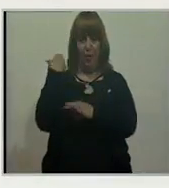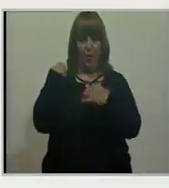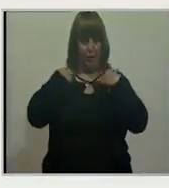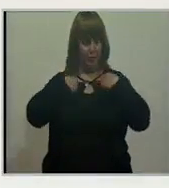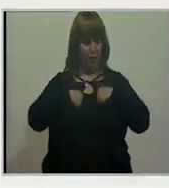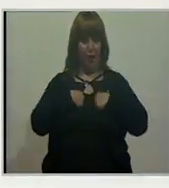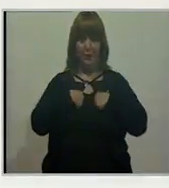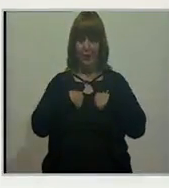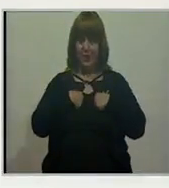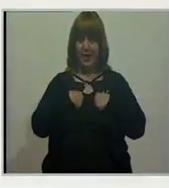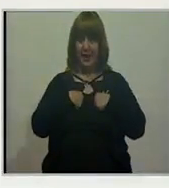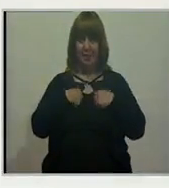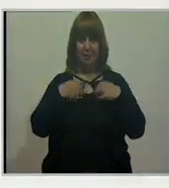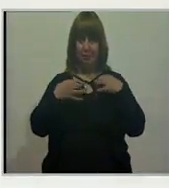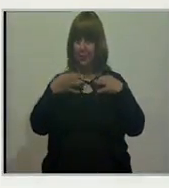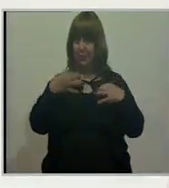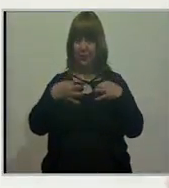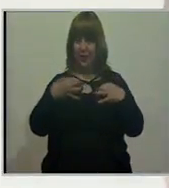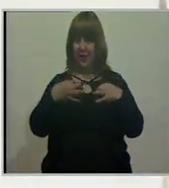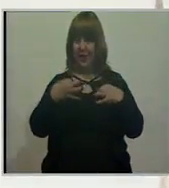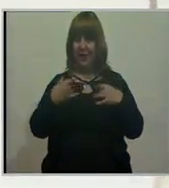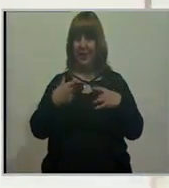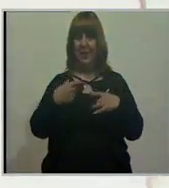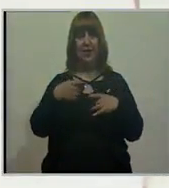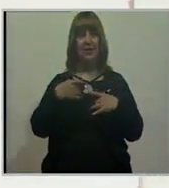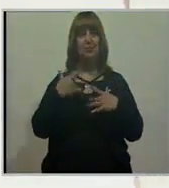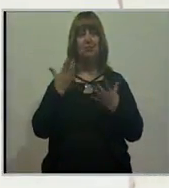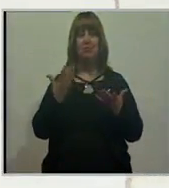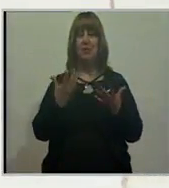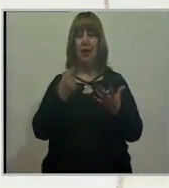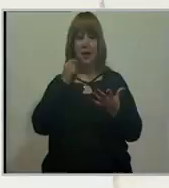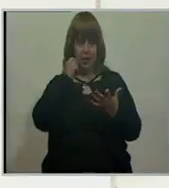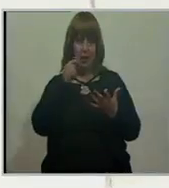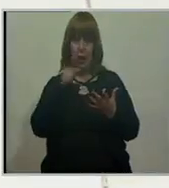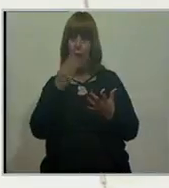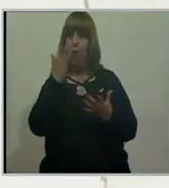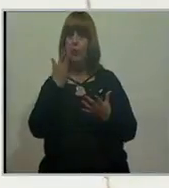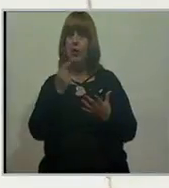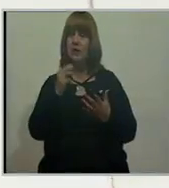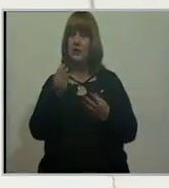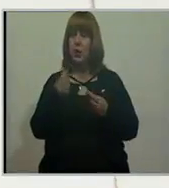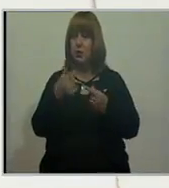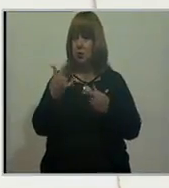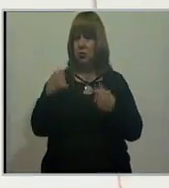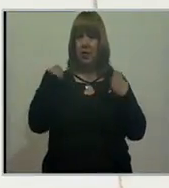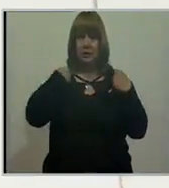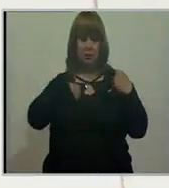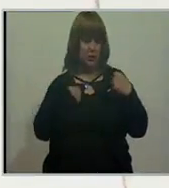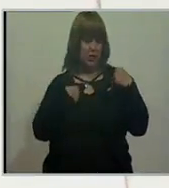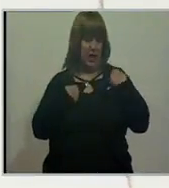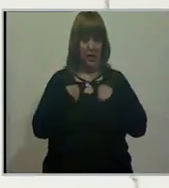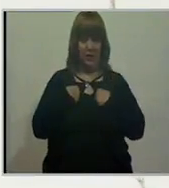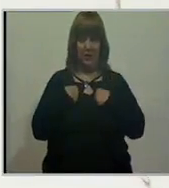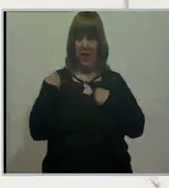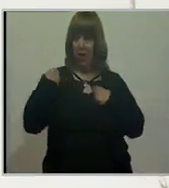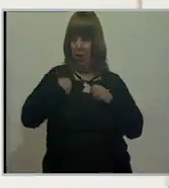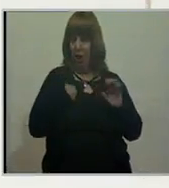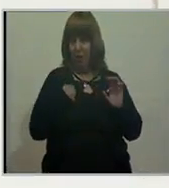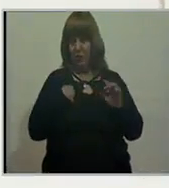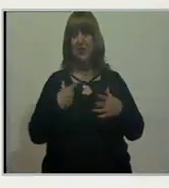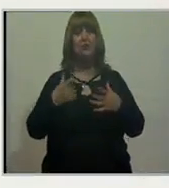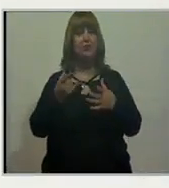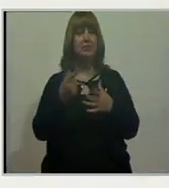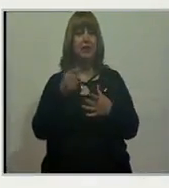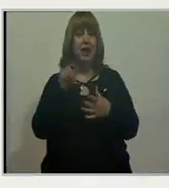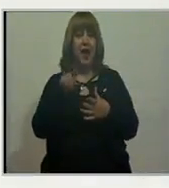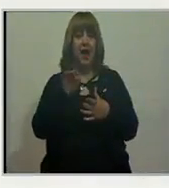que tiene el balance perfecto para completar tu look. A la vez, son una de las tendencias de la temporada y ofrecen más espacio y confort. Descubrí todos los beneficios que